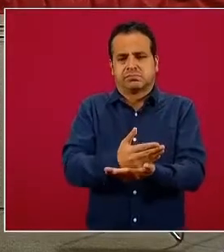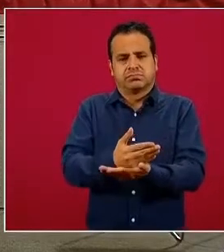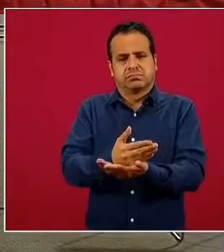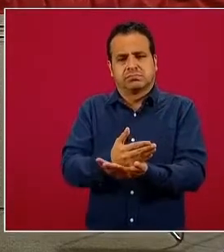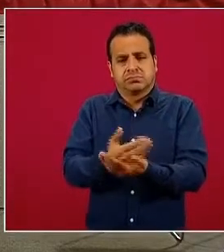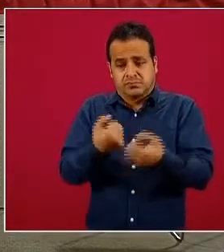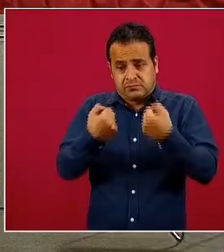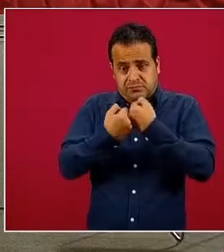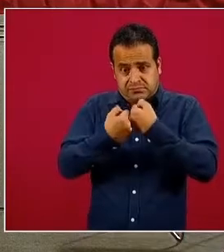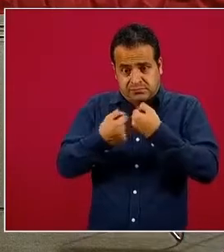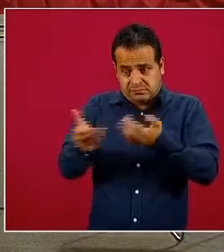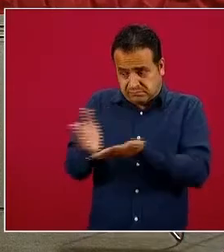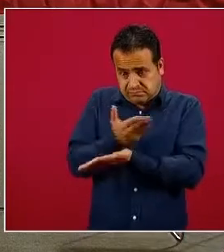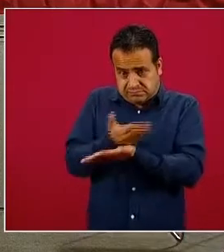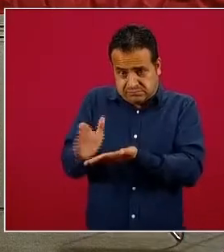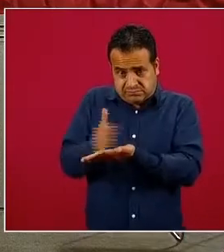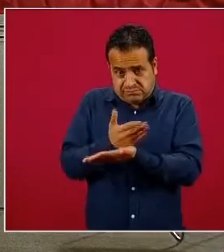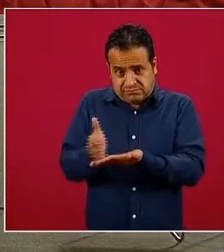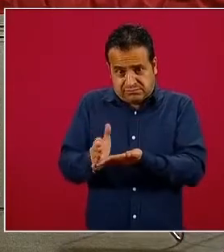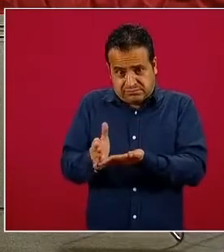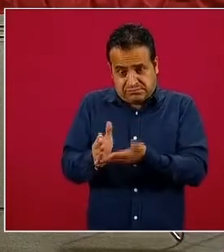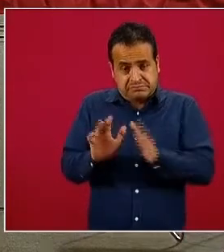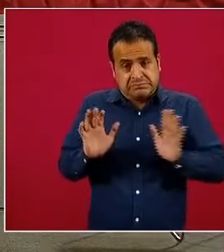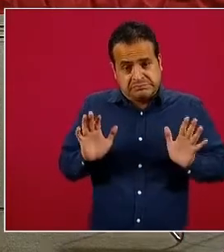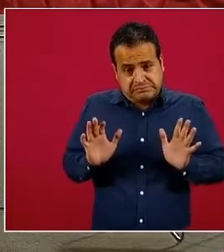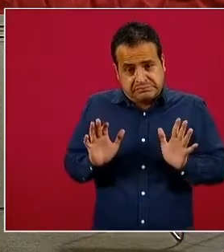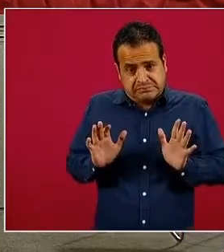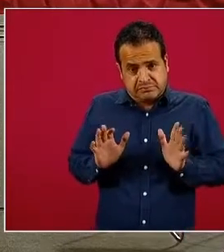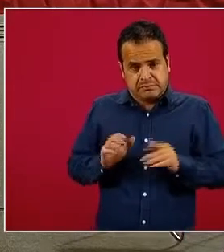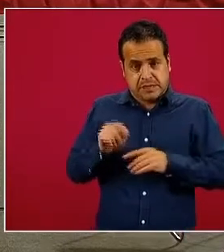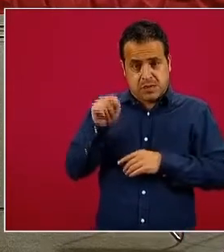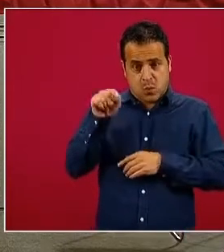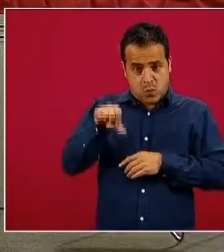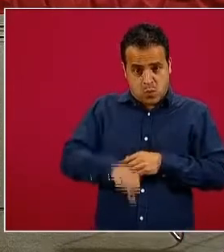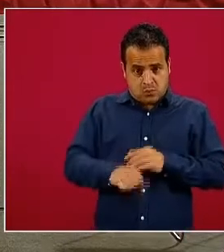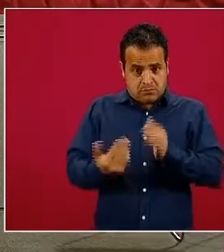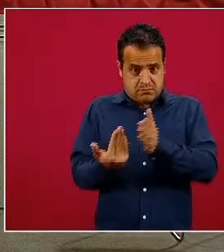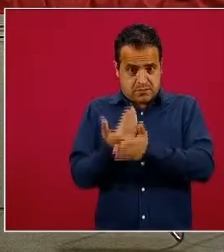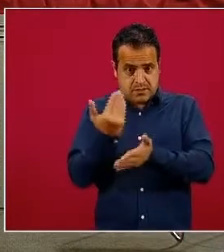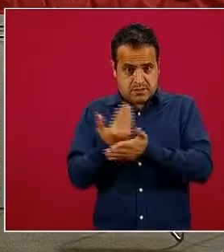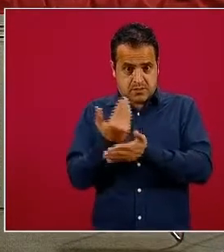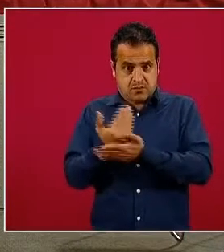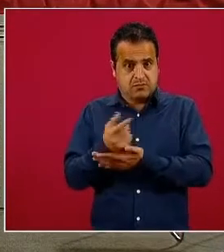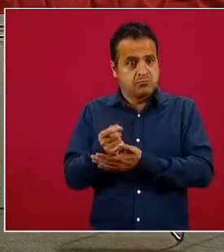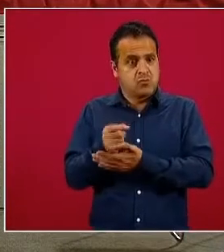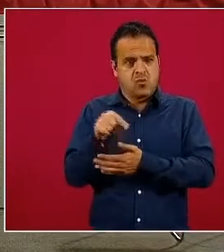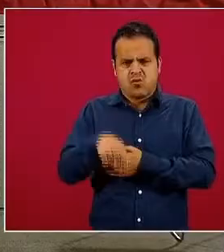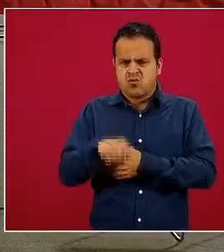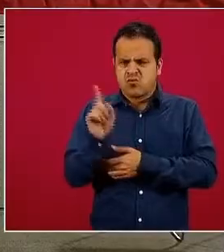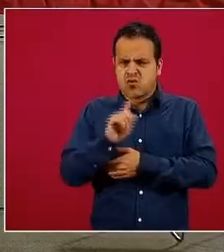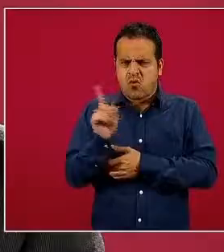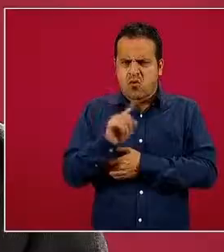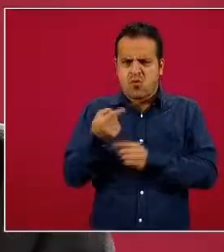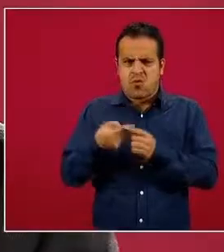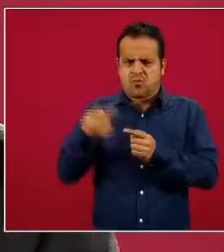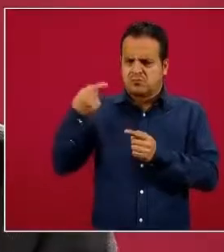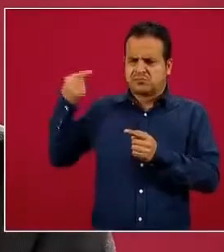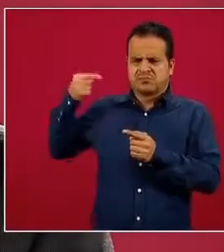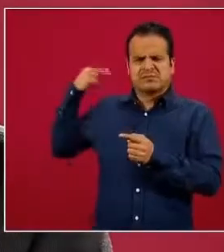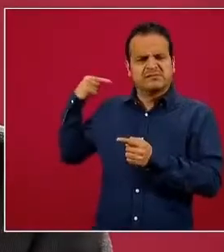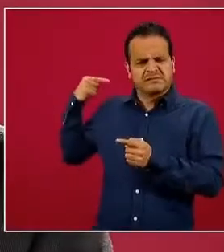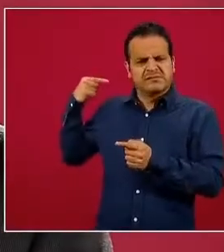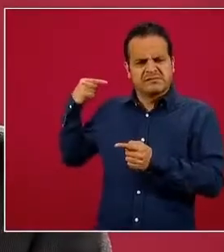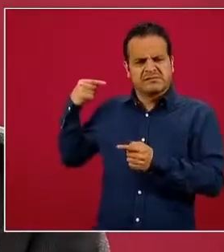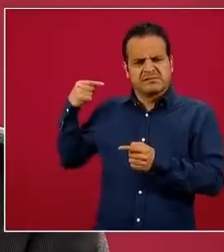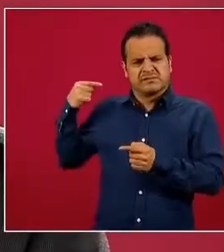se han tomado medidas diversas. Esta misma mañana el canciller, o no esta mañana, creo que hace unos días, el canciller que